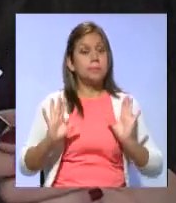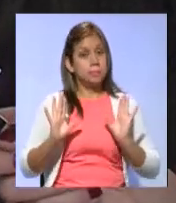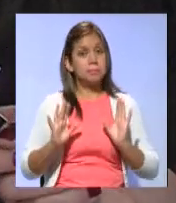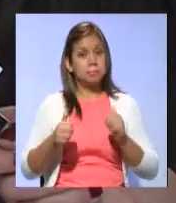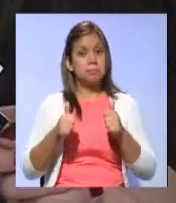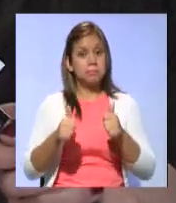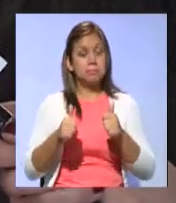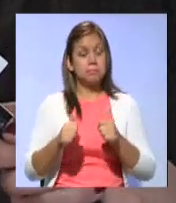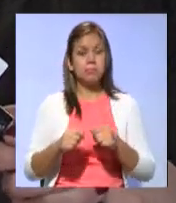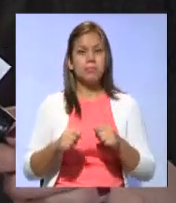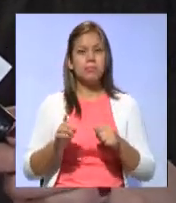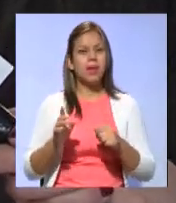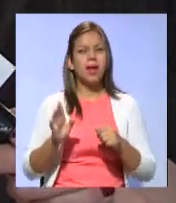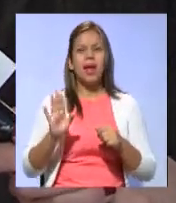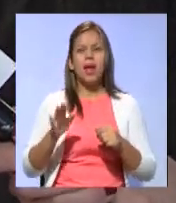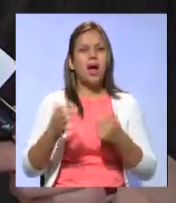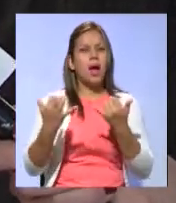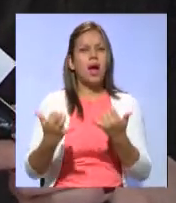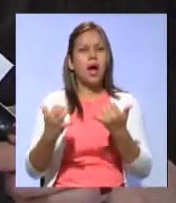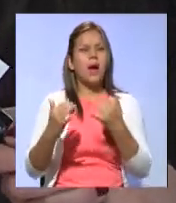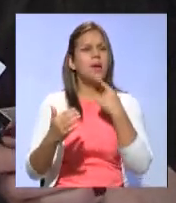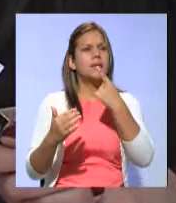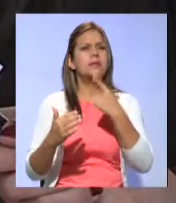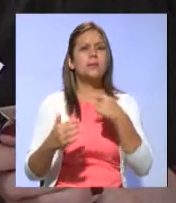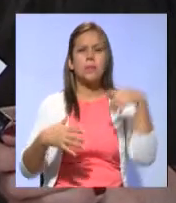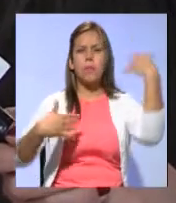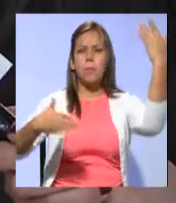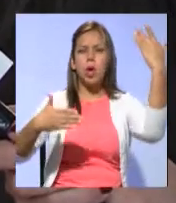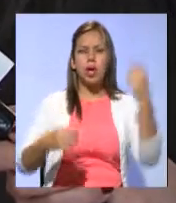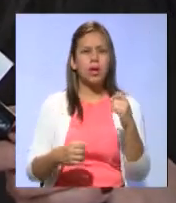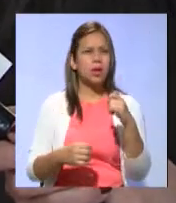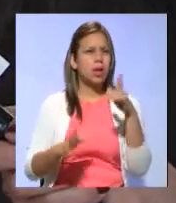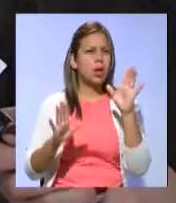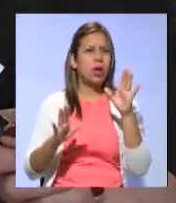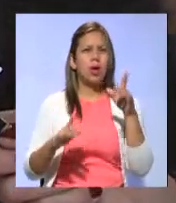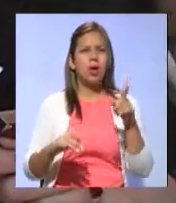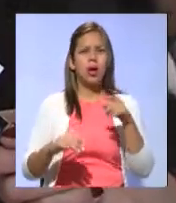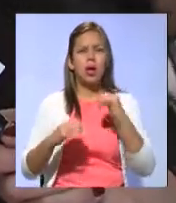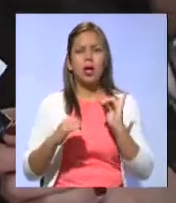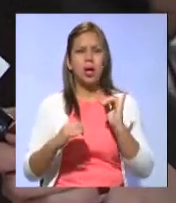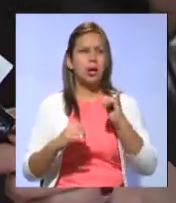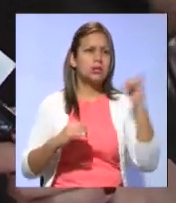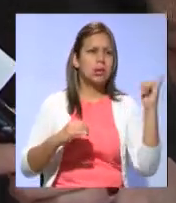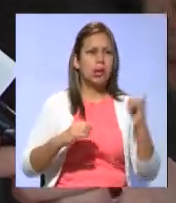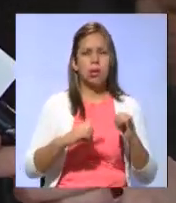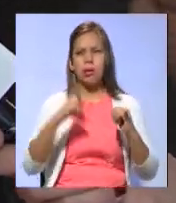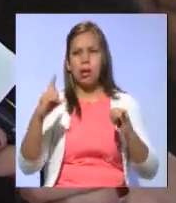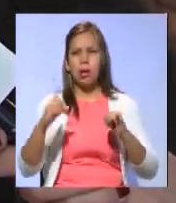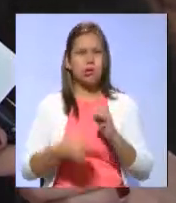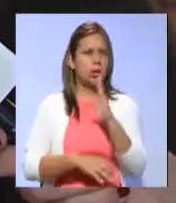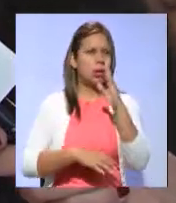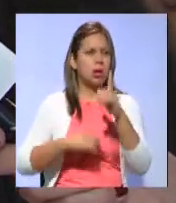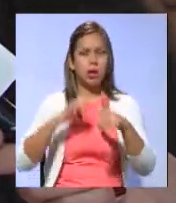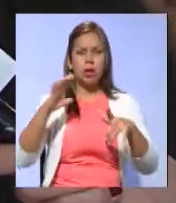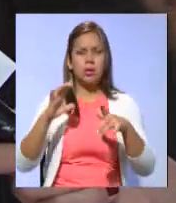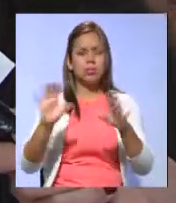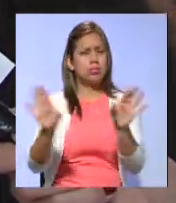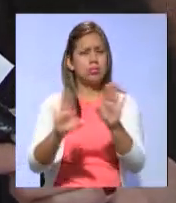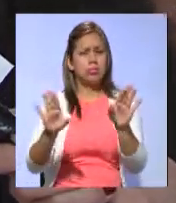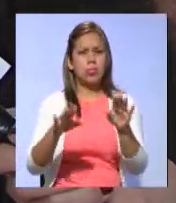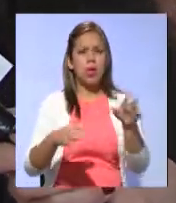la posición o criterio político en un momento, inclusive la posición de cada una de